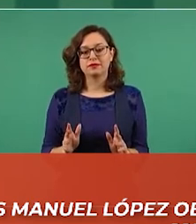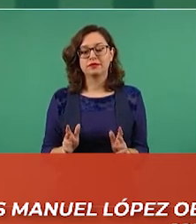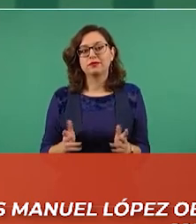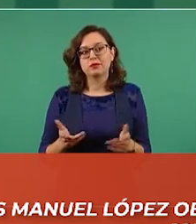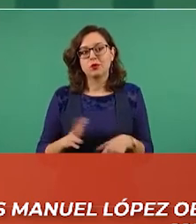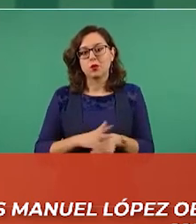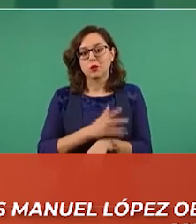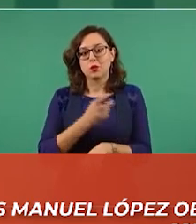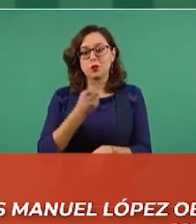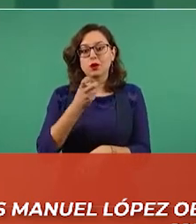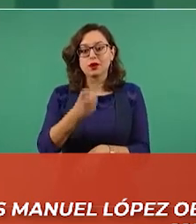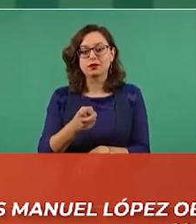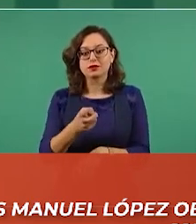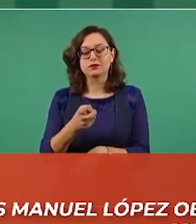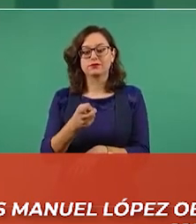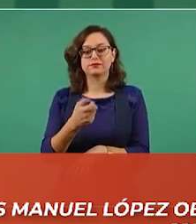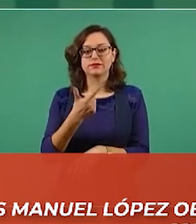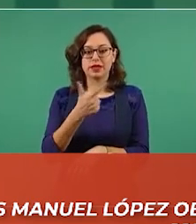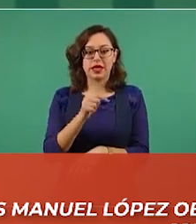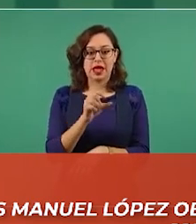De modo que